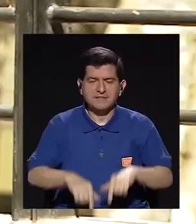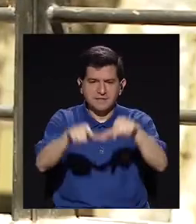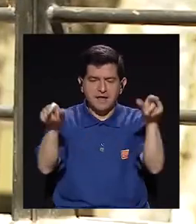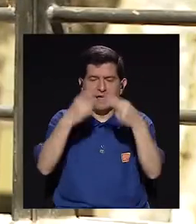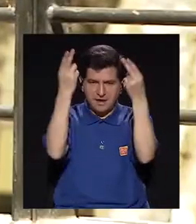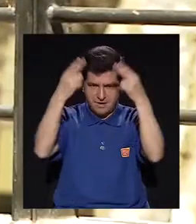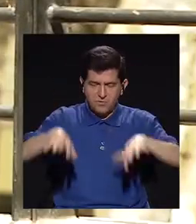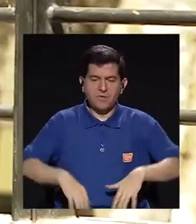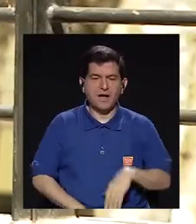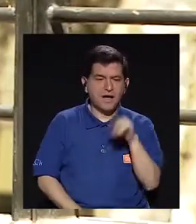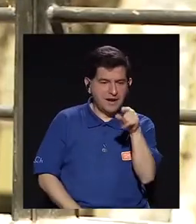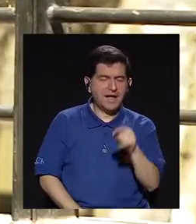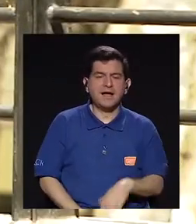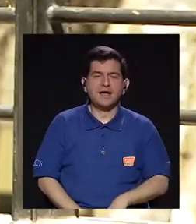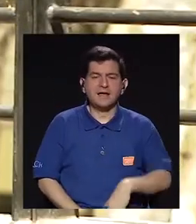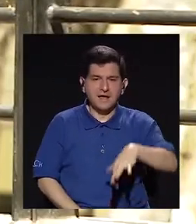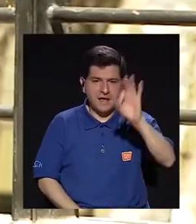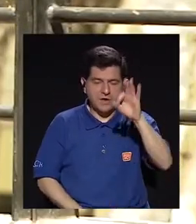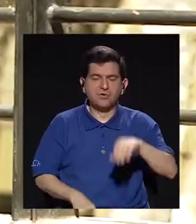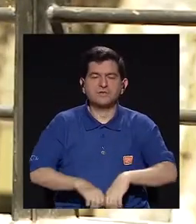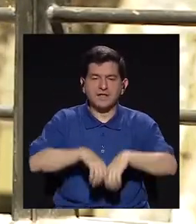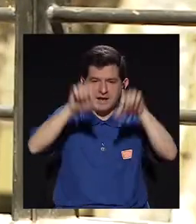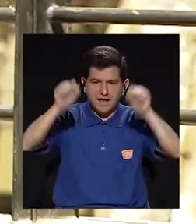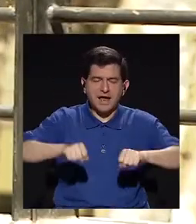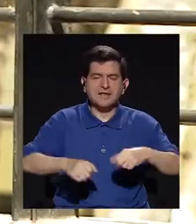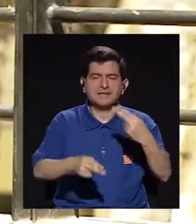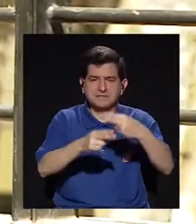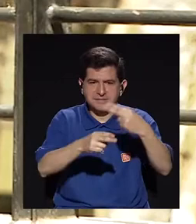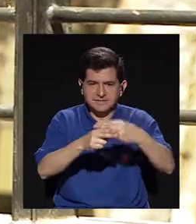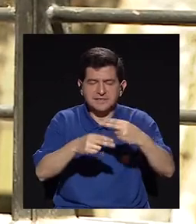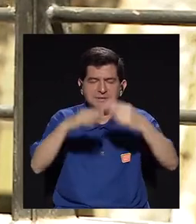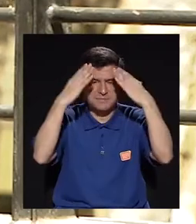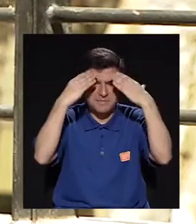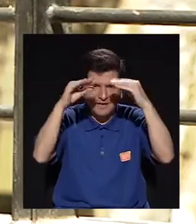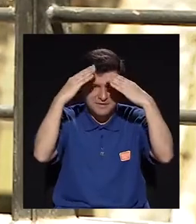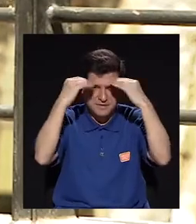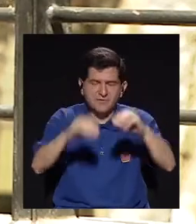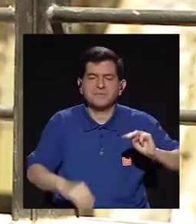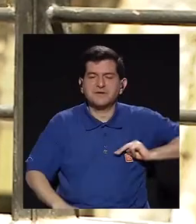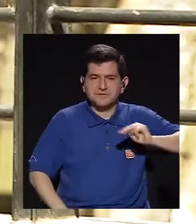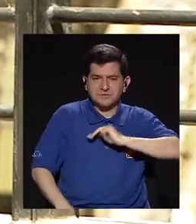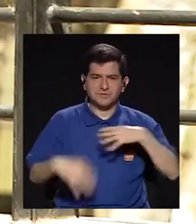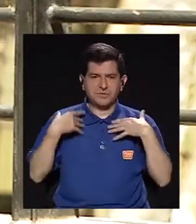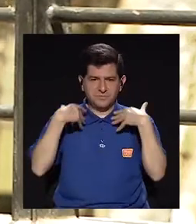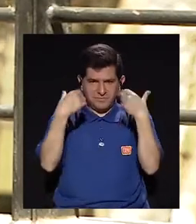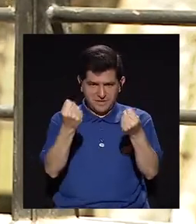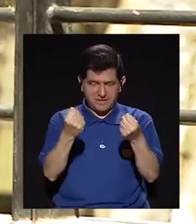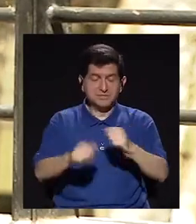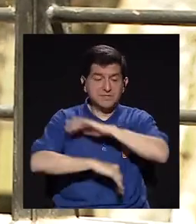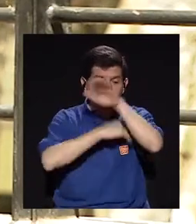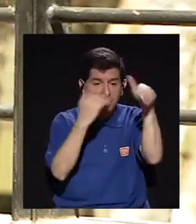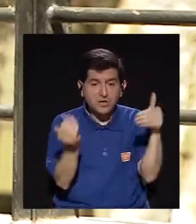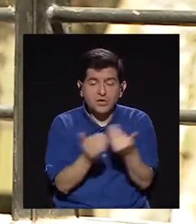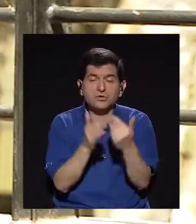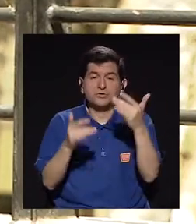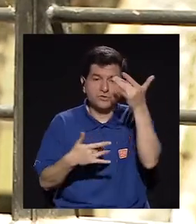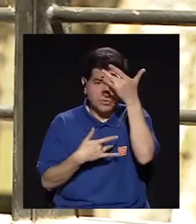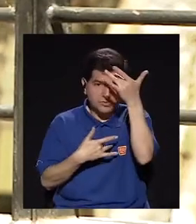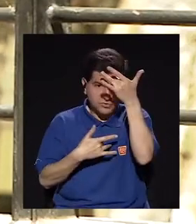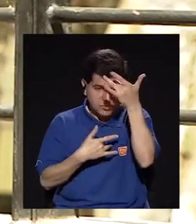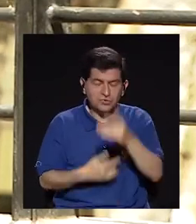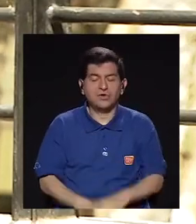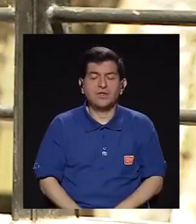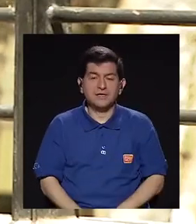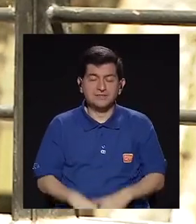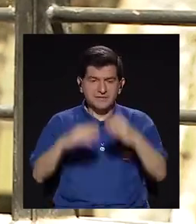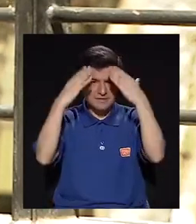página web se encuentra la dirección para el sistema nominal, que es el sistema de información que tiene el Ministerio de Salud para todo lo que son las enfermedades